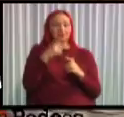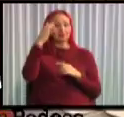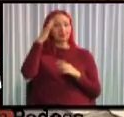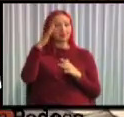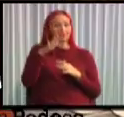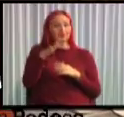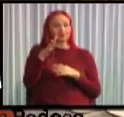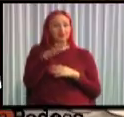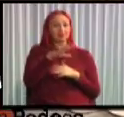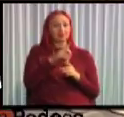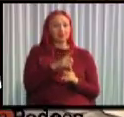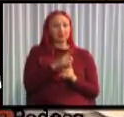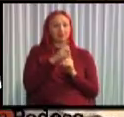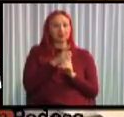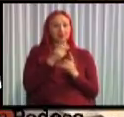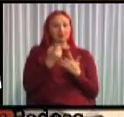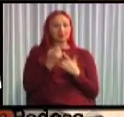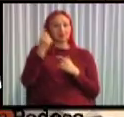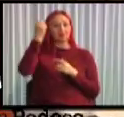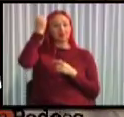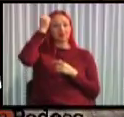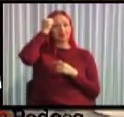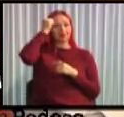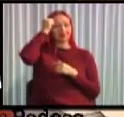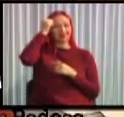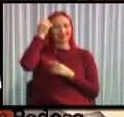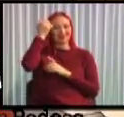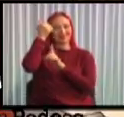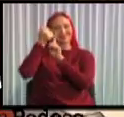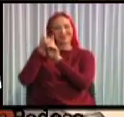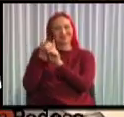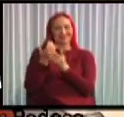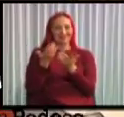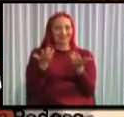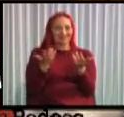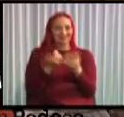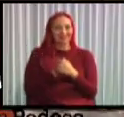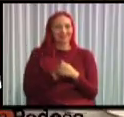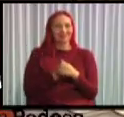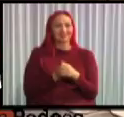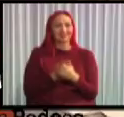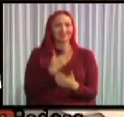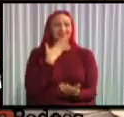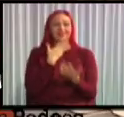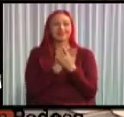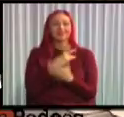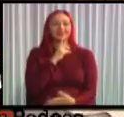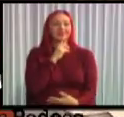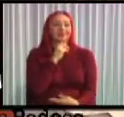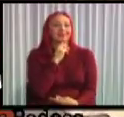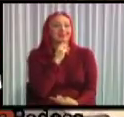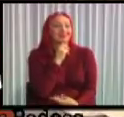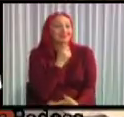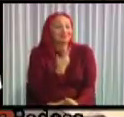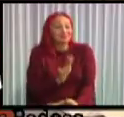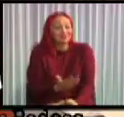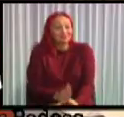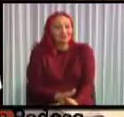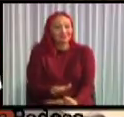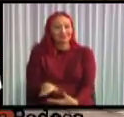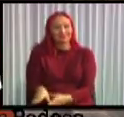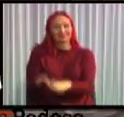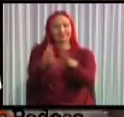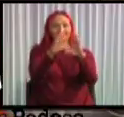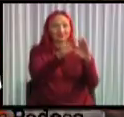ahí anda es el síndrome de... Y la verdad, eso era todo el